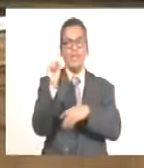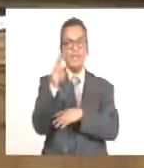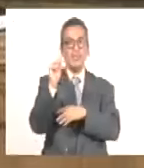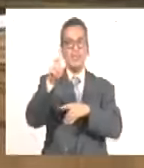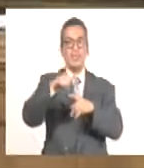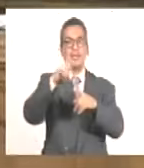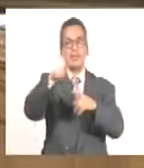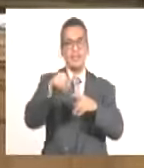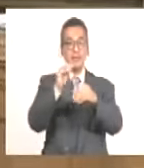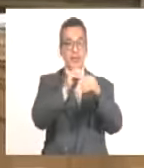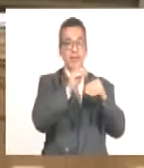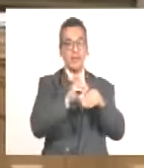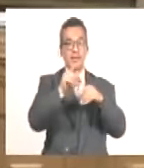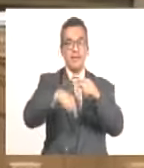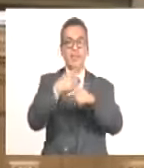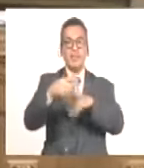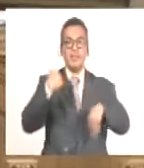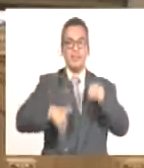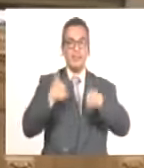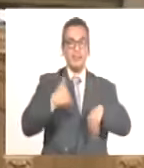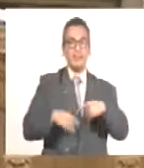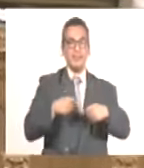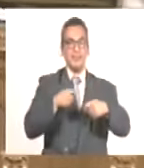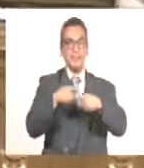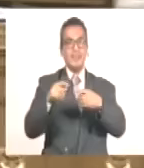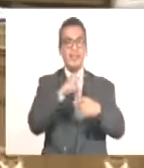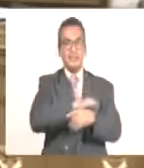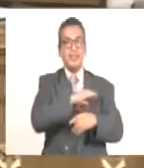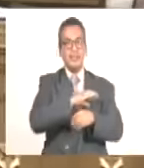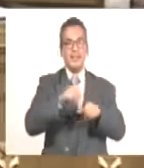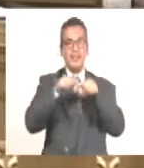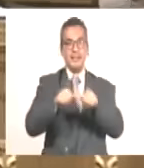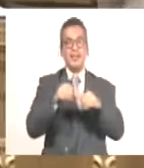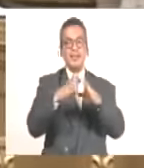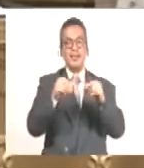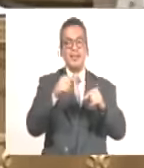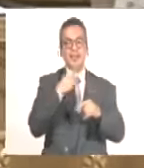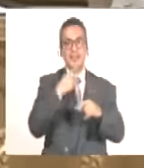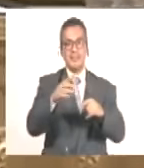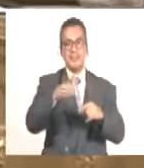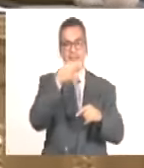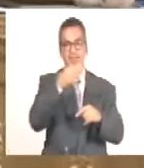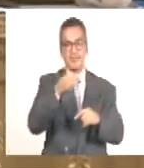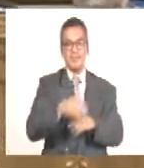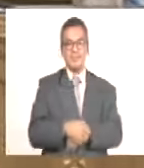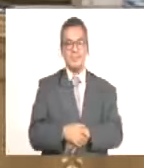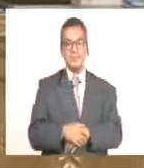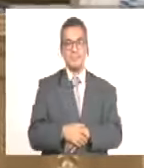pero sí están convocadas para mañana miércoles la activación de las comisiones permanentes. Es todo. Feliz tarde.